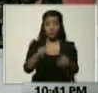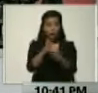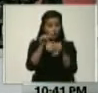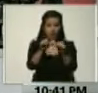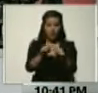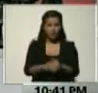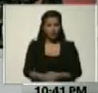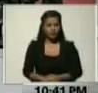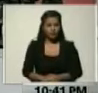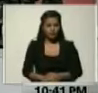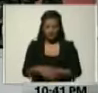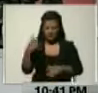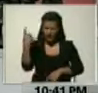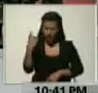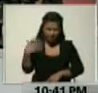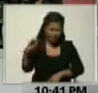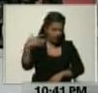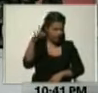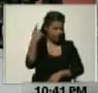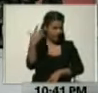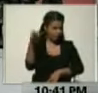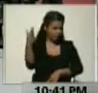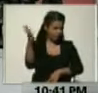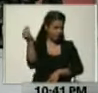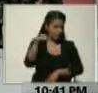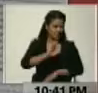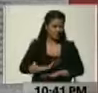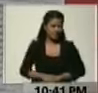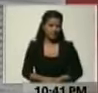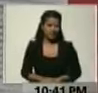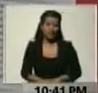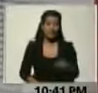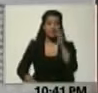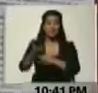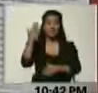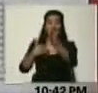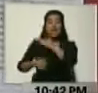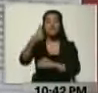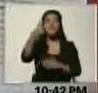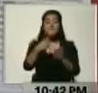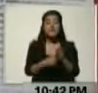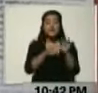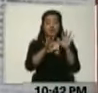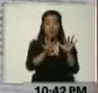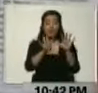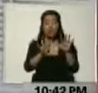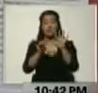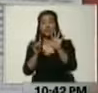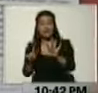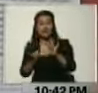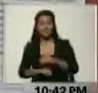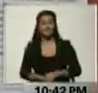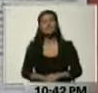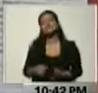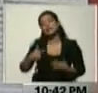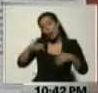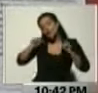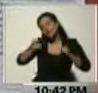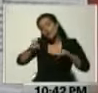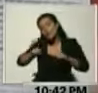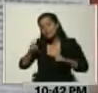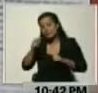todavía no, vale, todavía no queda aquí. Año 96, la verdad es que sí aspiro a ser el candidato presidencial de